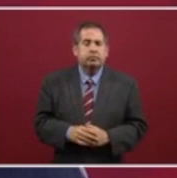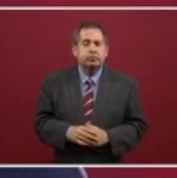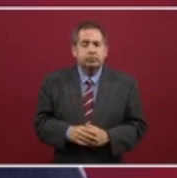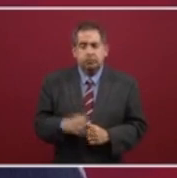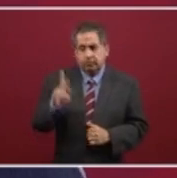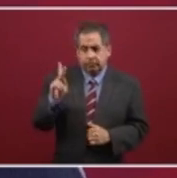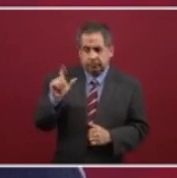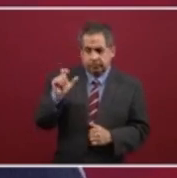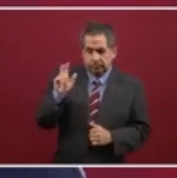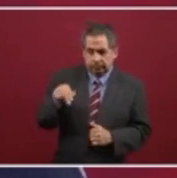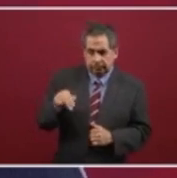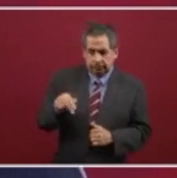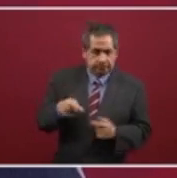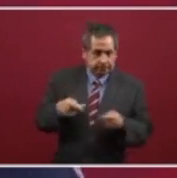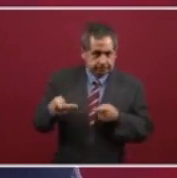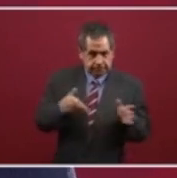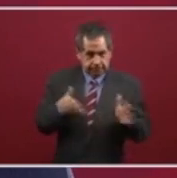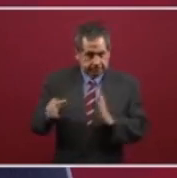plan